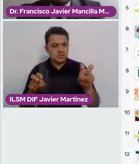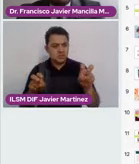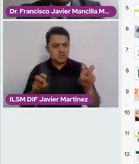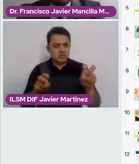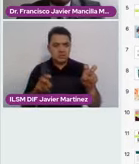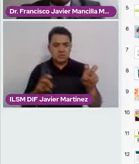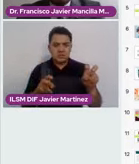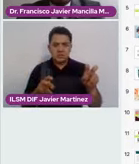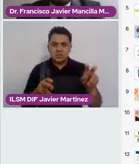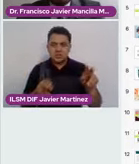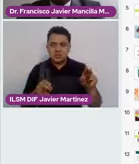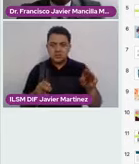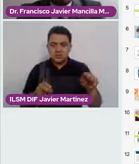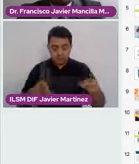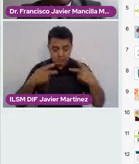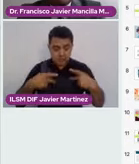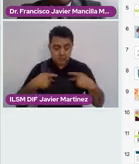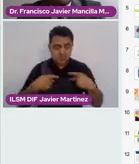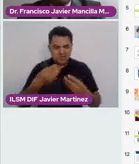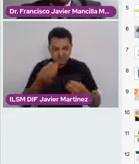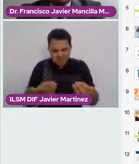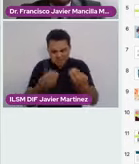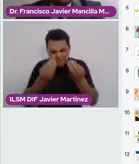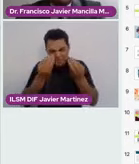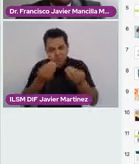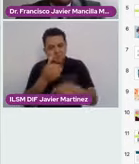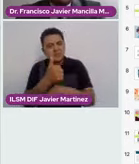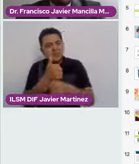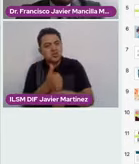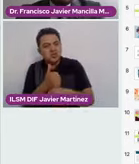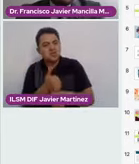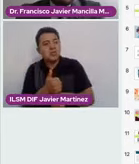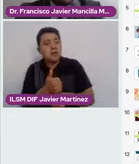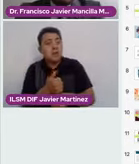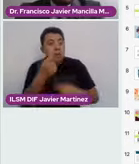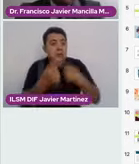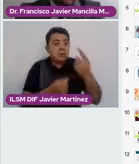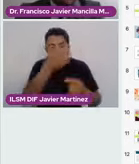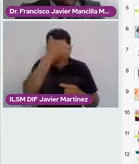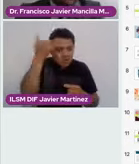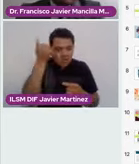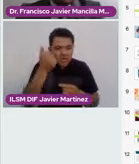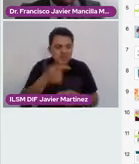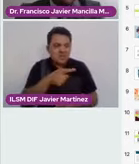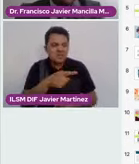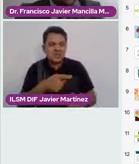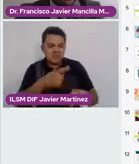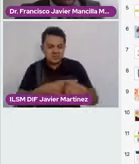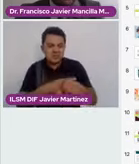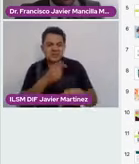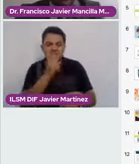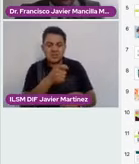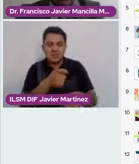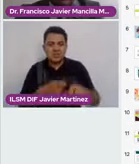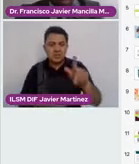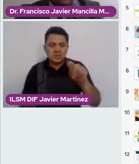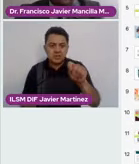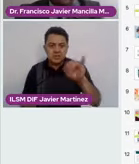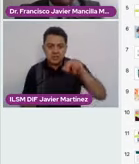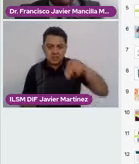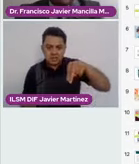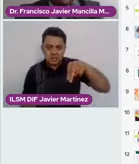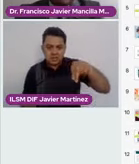parte de la población, pues poco se habla de él, ¿no? Es sobre el tinnitus o acúfenos o ruidos en los oídos,